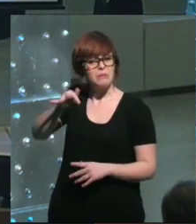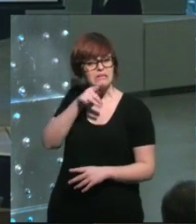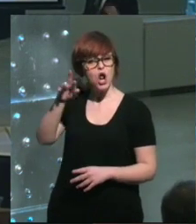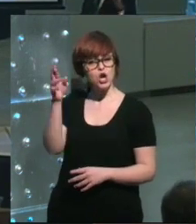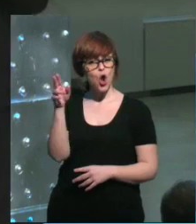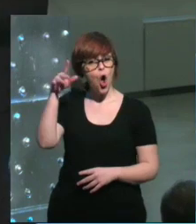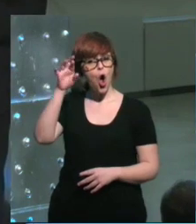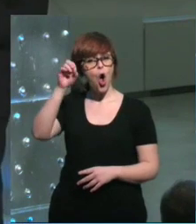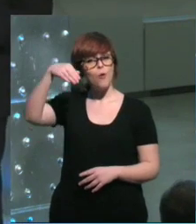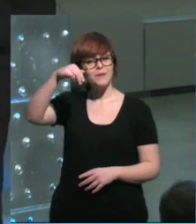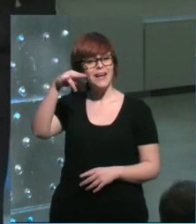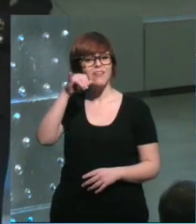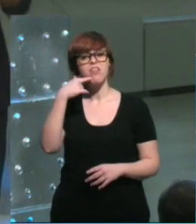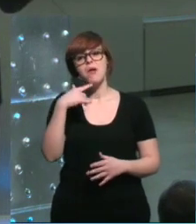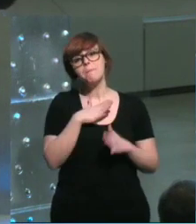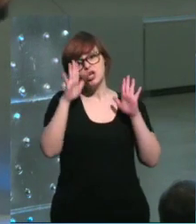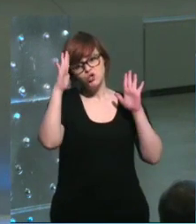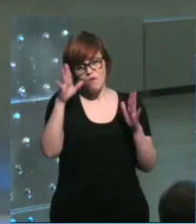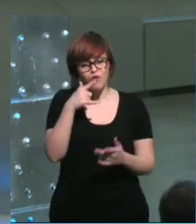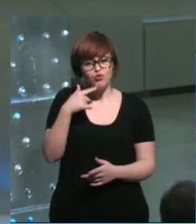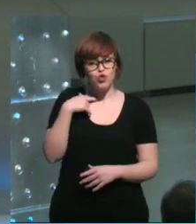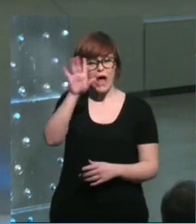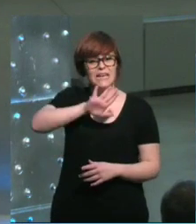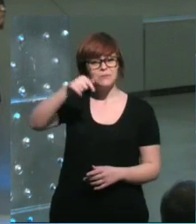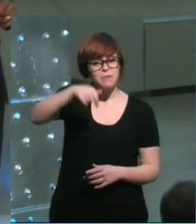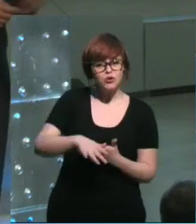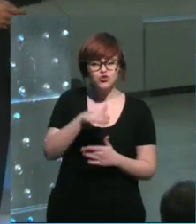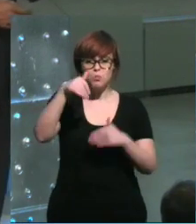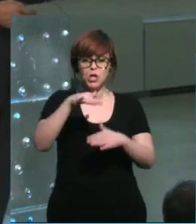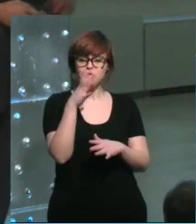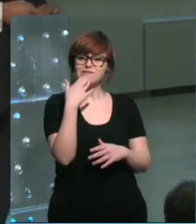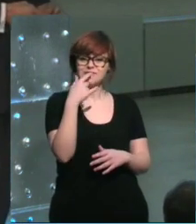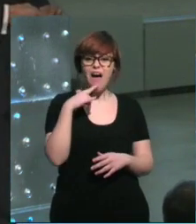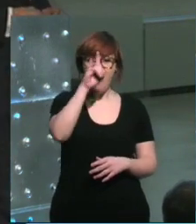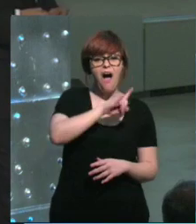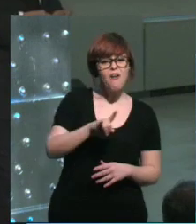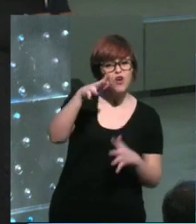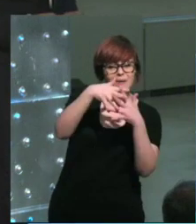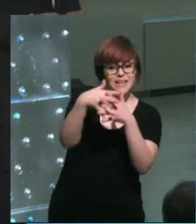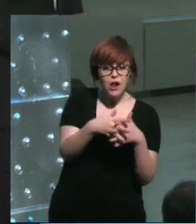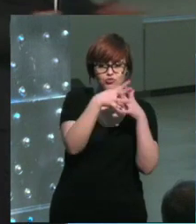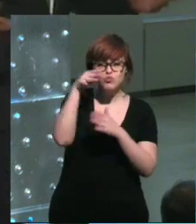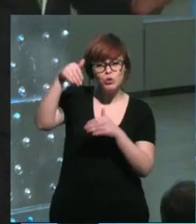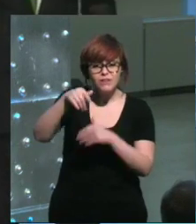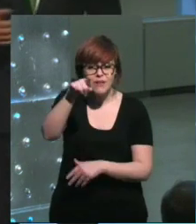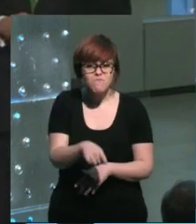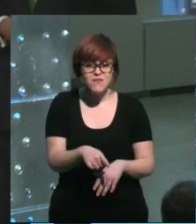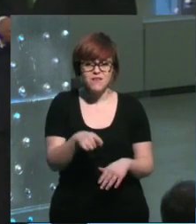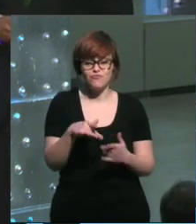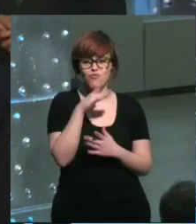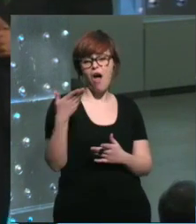que menos mal que los hispanos no votan, porque si votaran tanto como los afroamericanos sería malo para Estados Unidos. Se atreve a